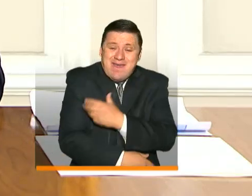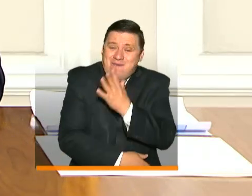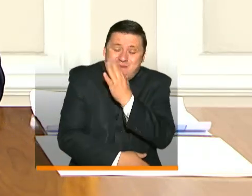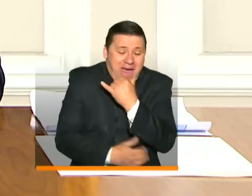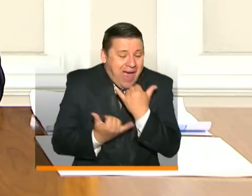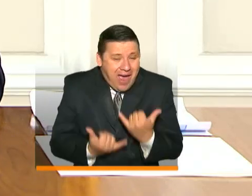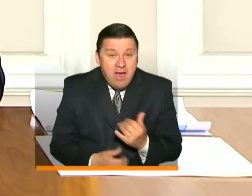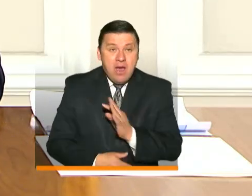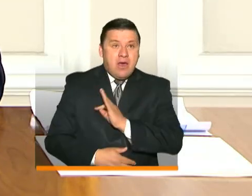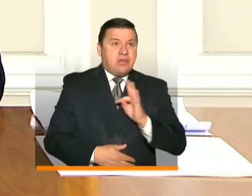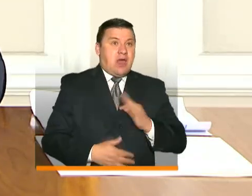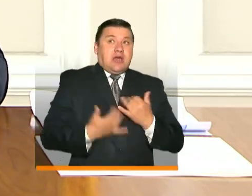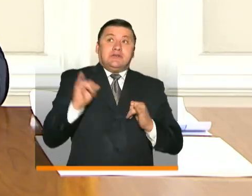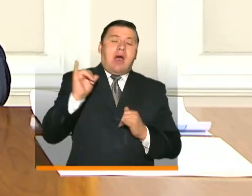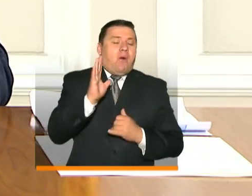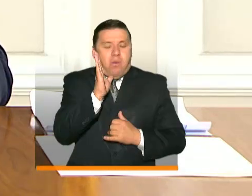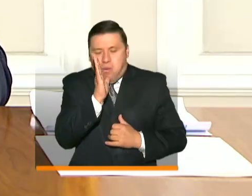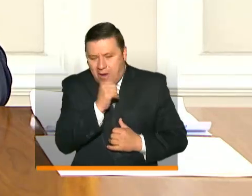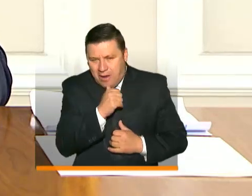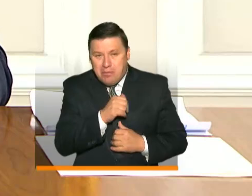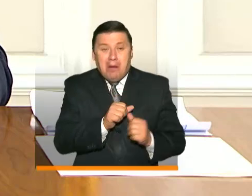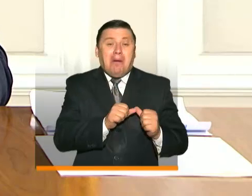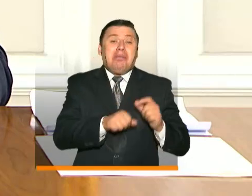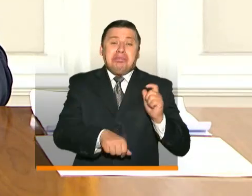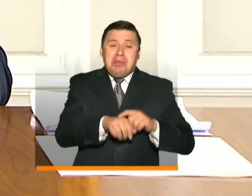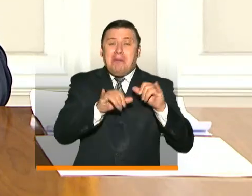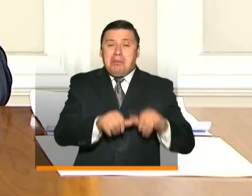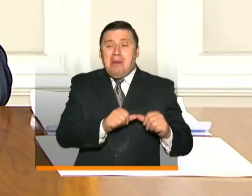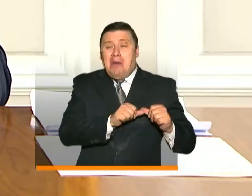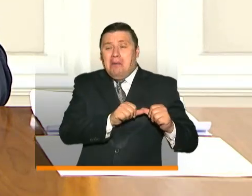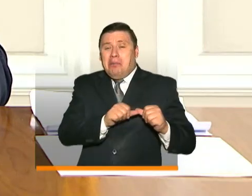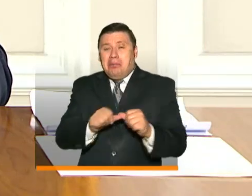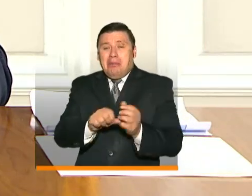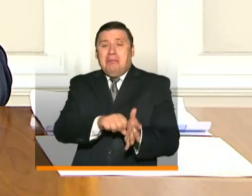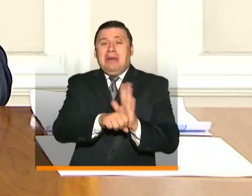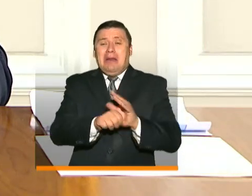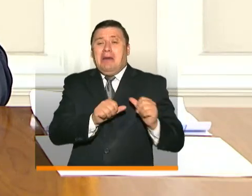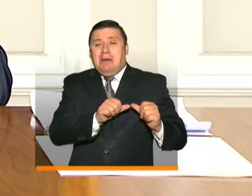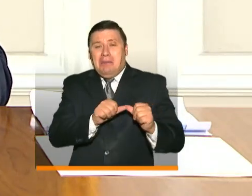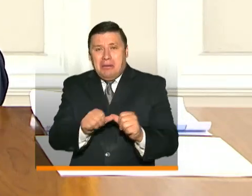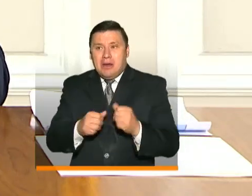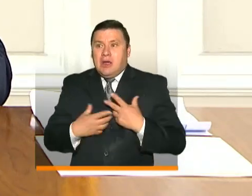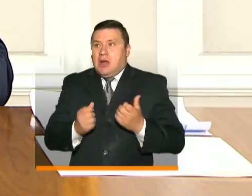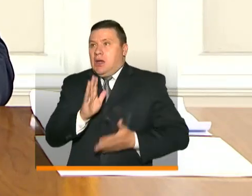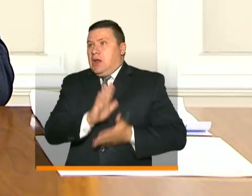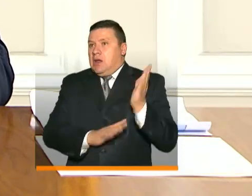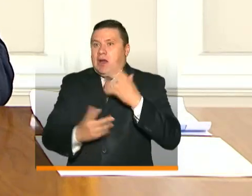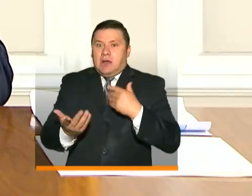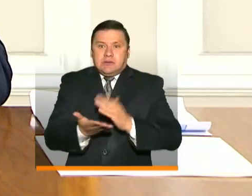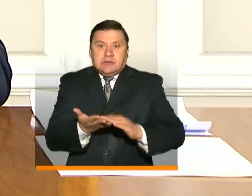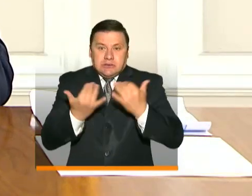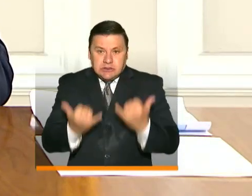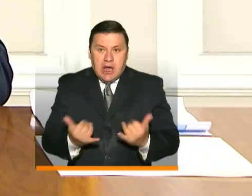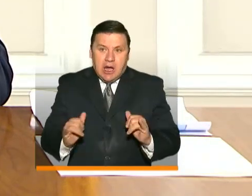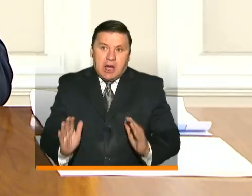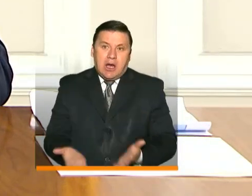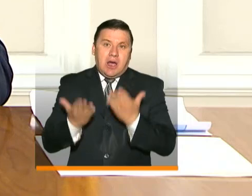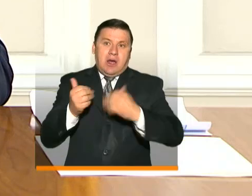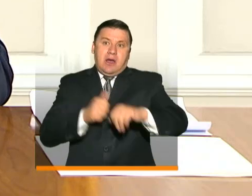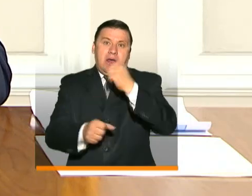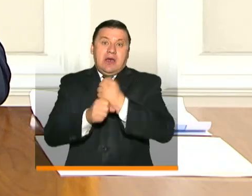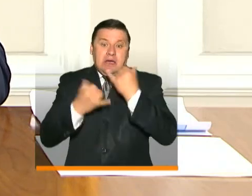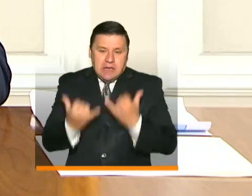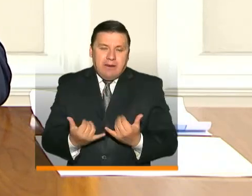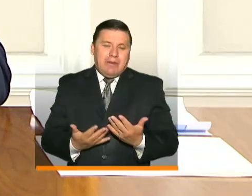este momento un tratamiento, sabemos que va a estar presente por un tiempo más prolongado que el que todos quisiéramos y por lo tanto la recuperación de vida